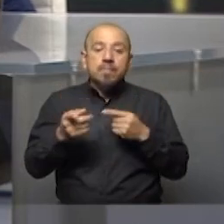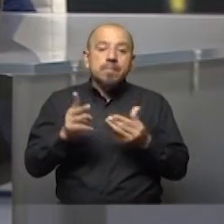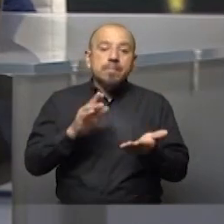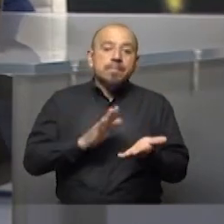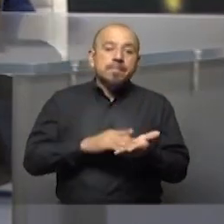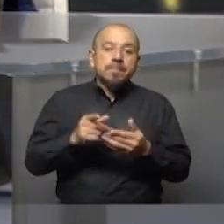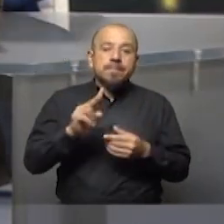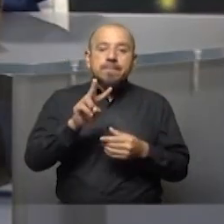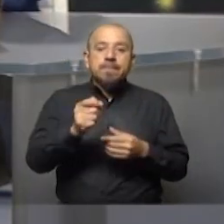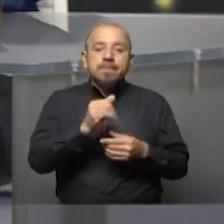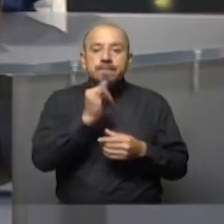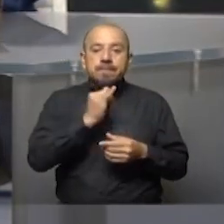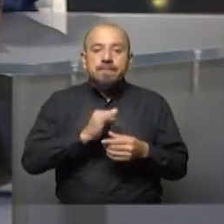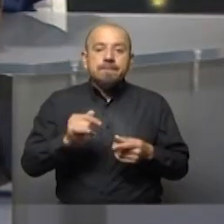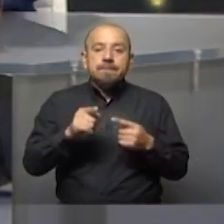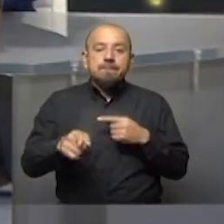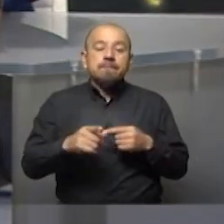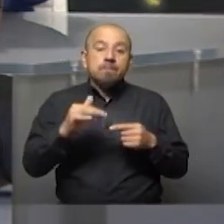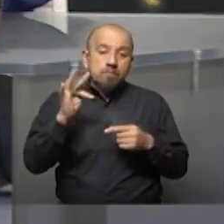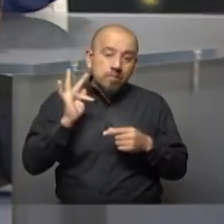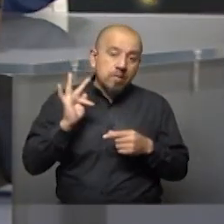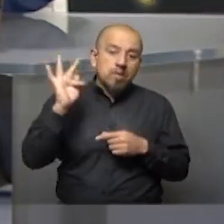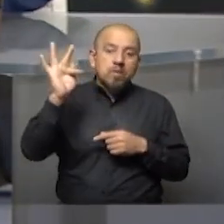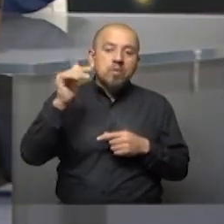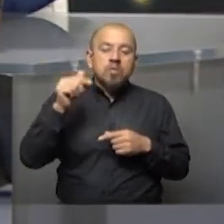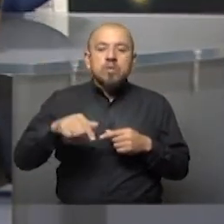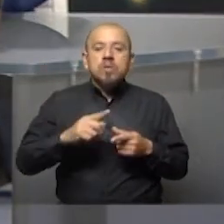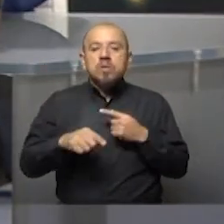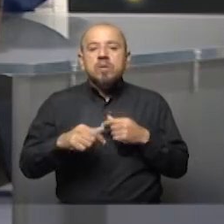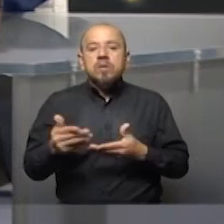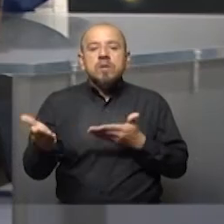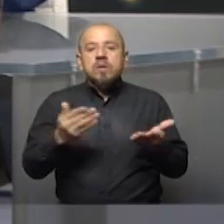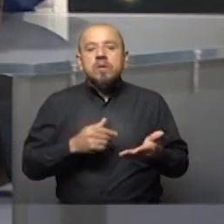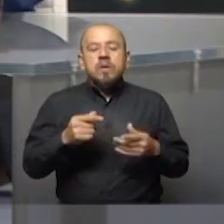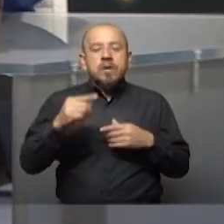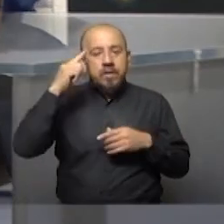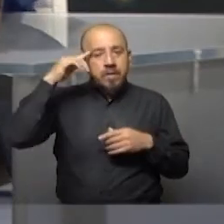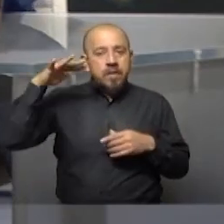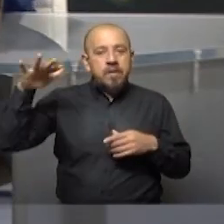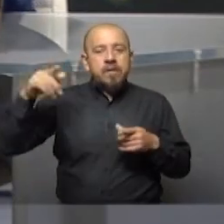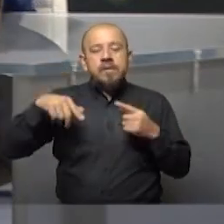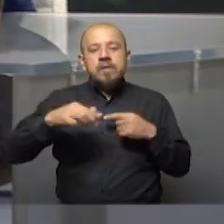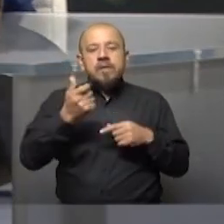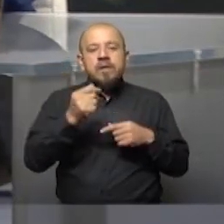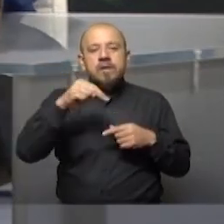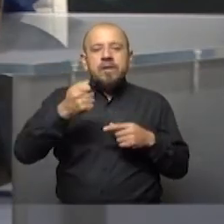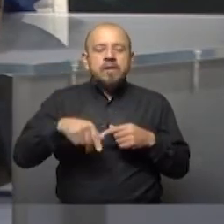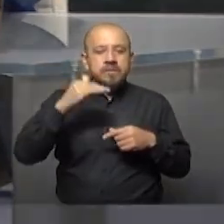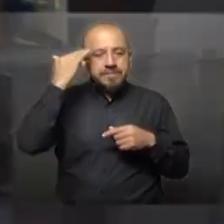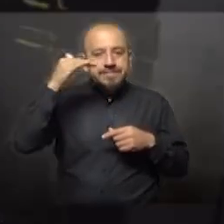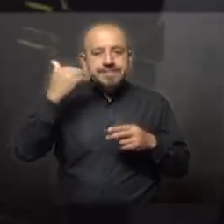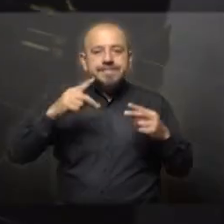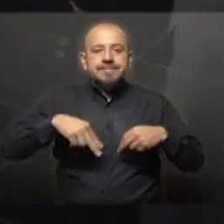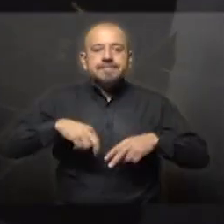paso reina en su tiempo y proyectado al hoy como venimos prometiéndoles recibimos a la doctora en filosofía Ana que es docente e